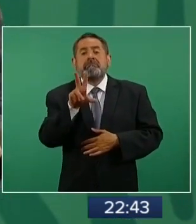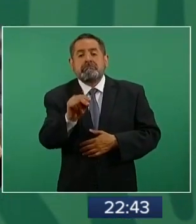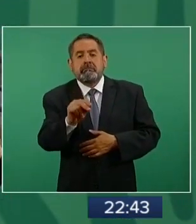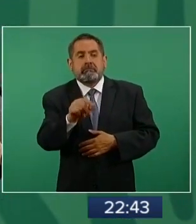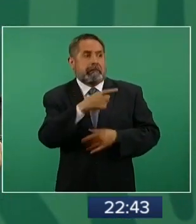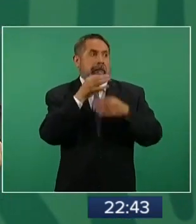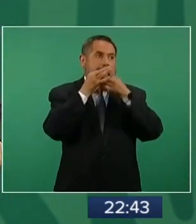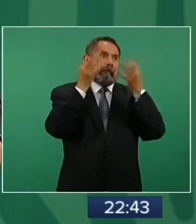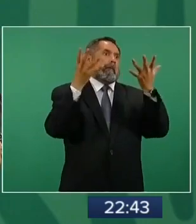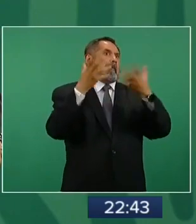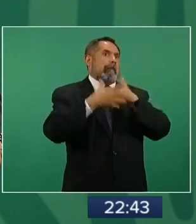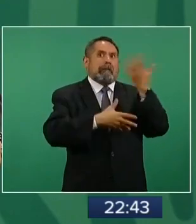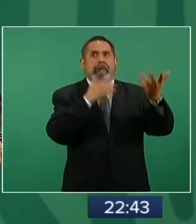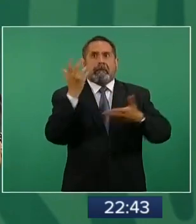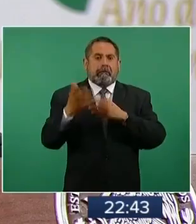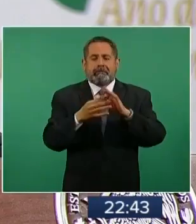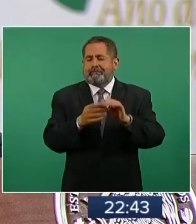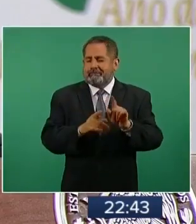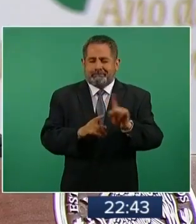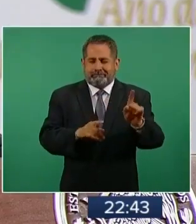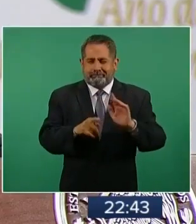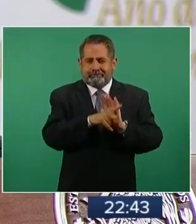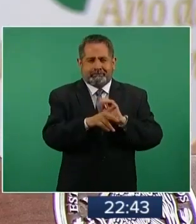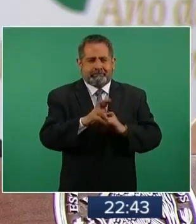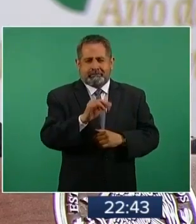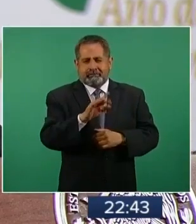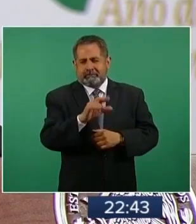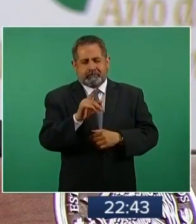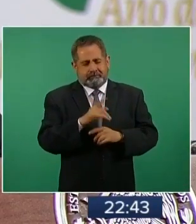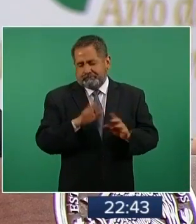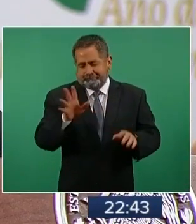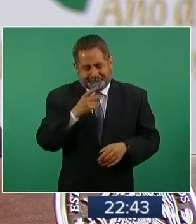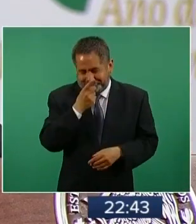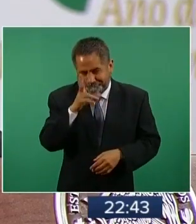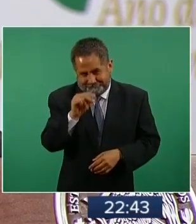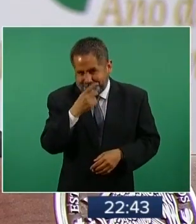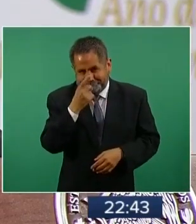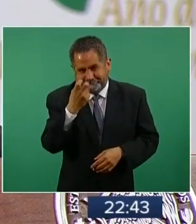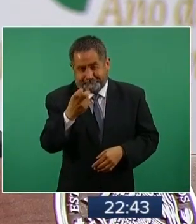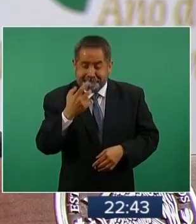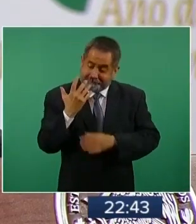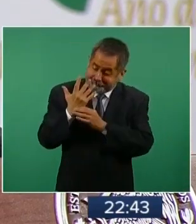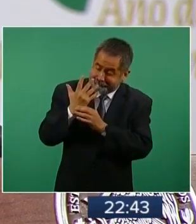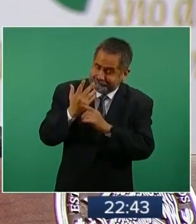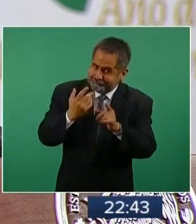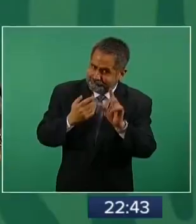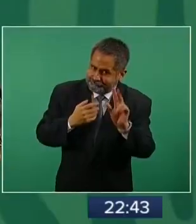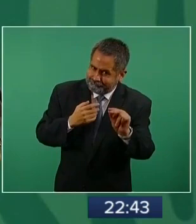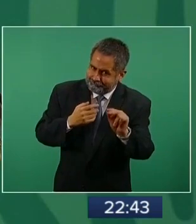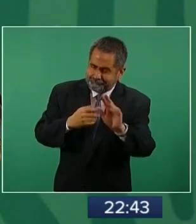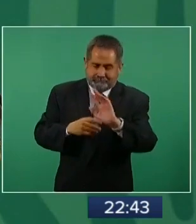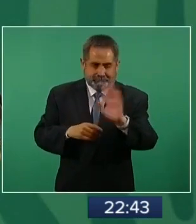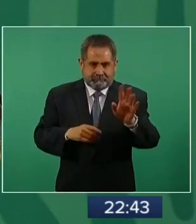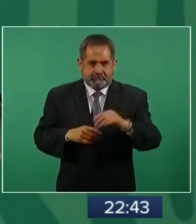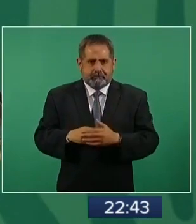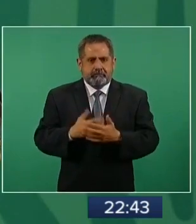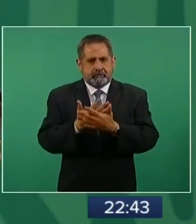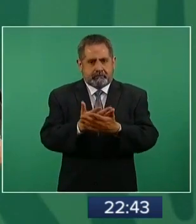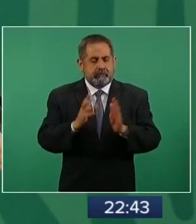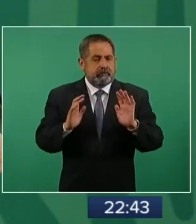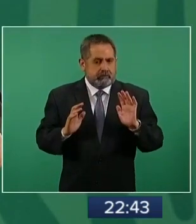ese va a ser el titular de reforma de mañana este pero entonces van a esperar